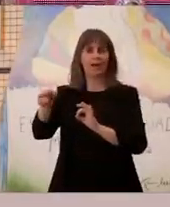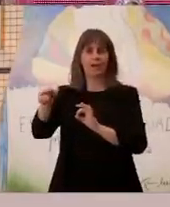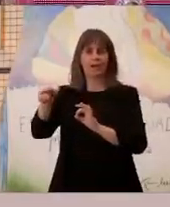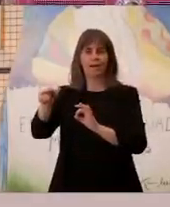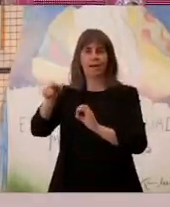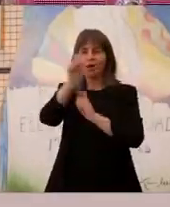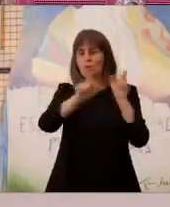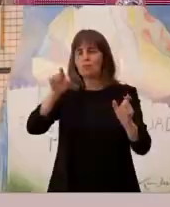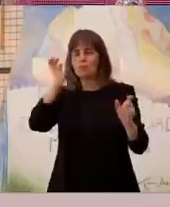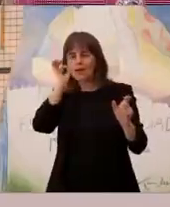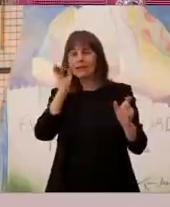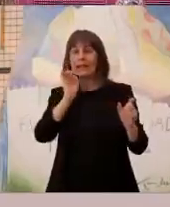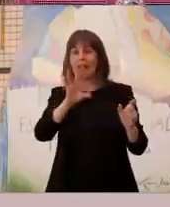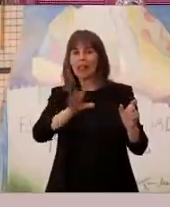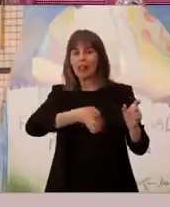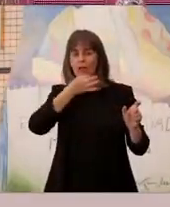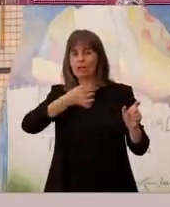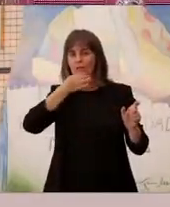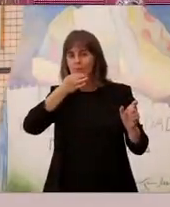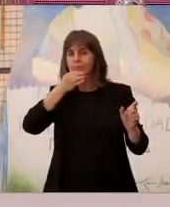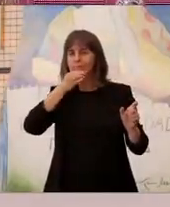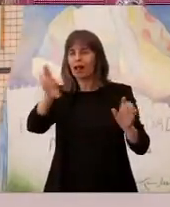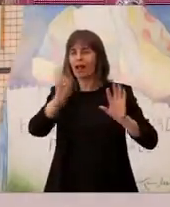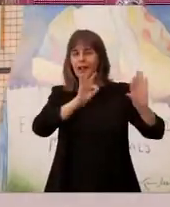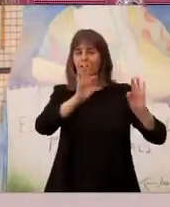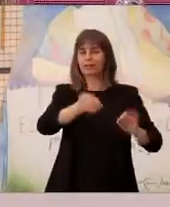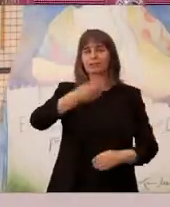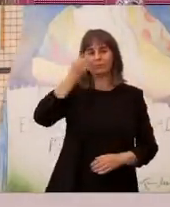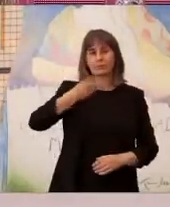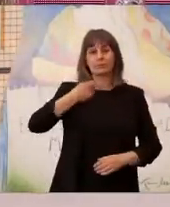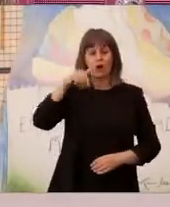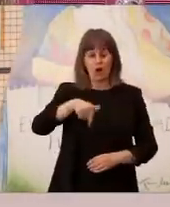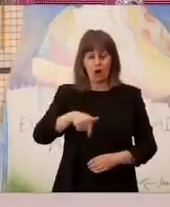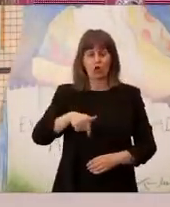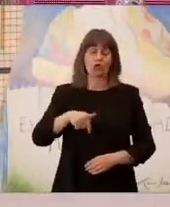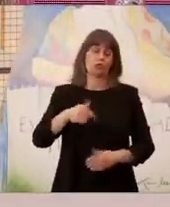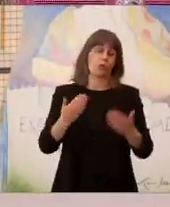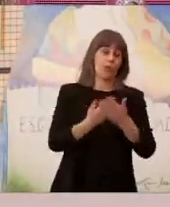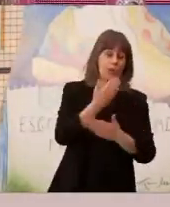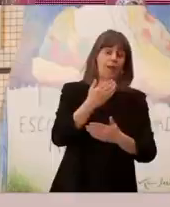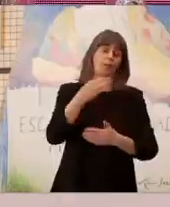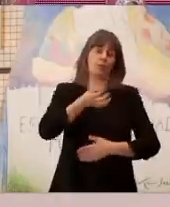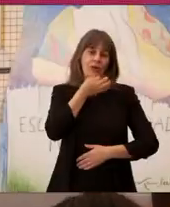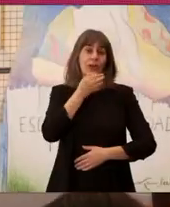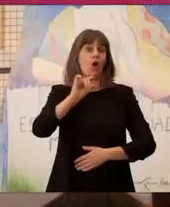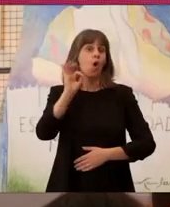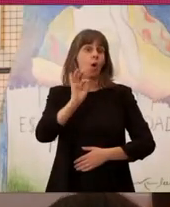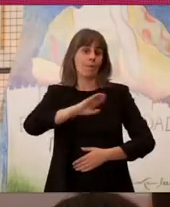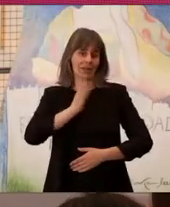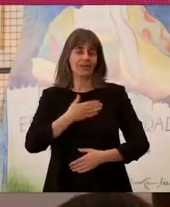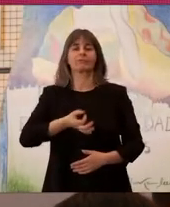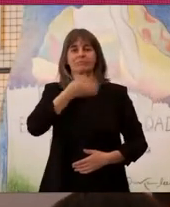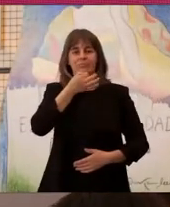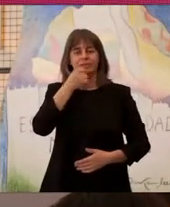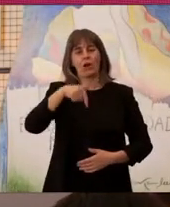ponentes que tienen participado ya o que van a participar esta tarde o mañana en estas jornadas